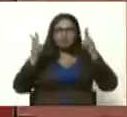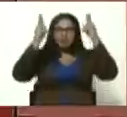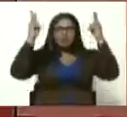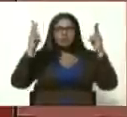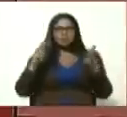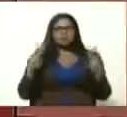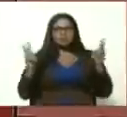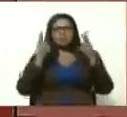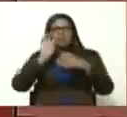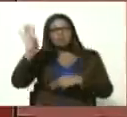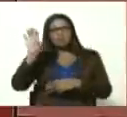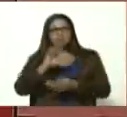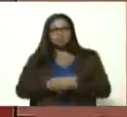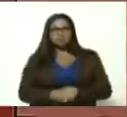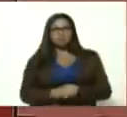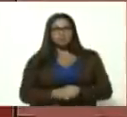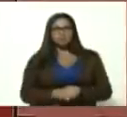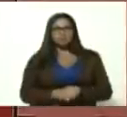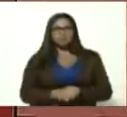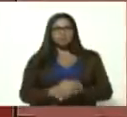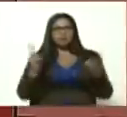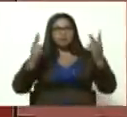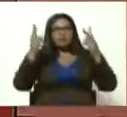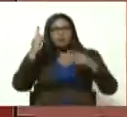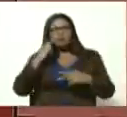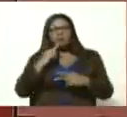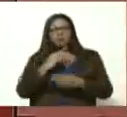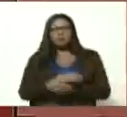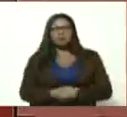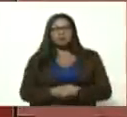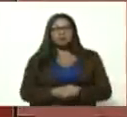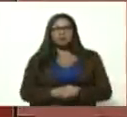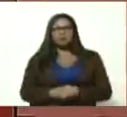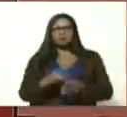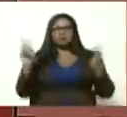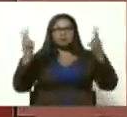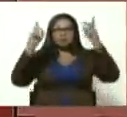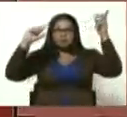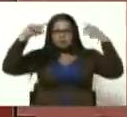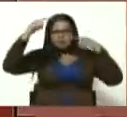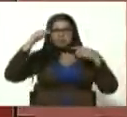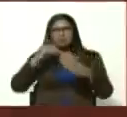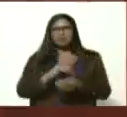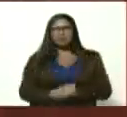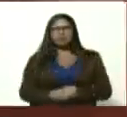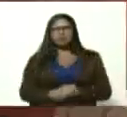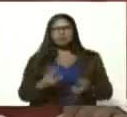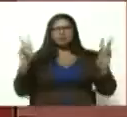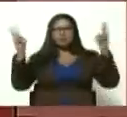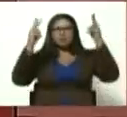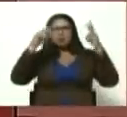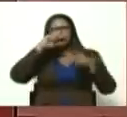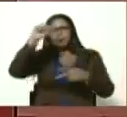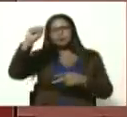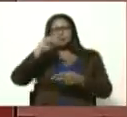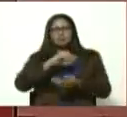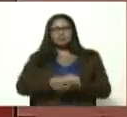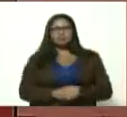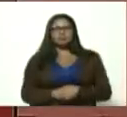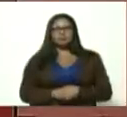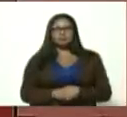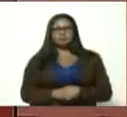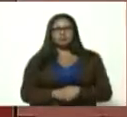que viva la patria que viva bolívar viva chavez viva maduro